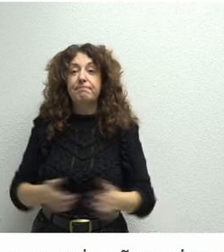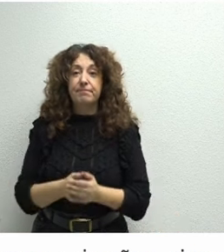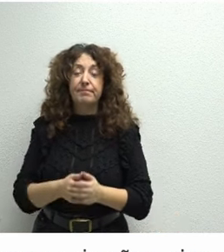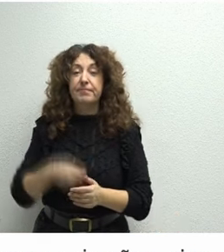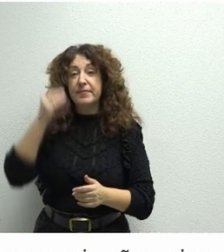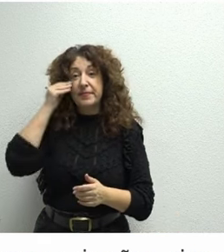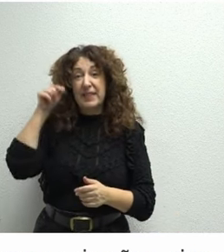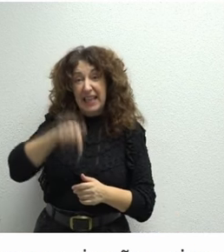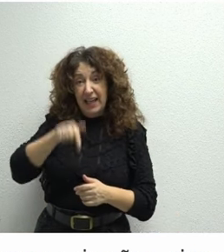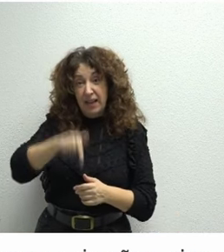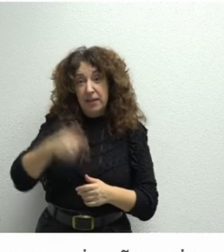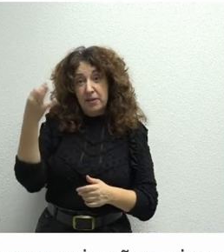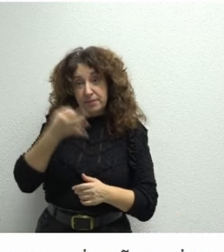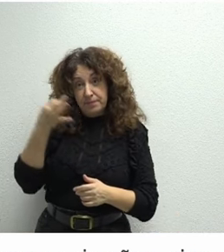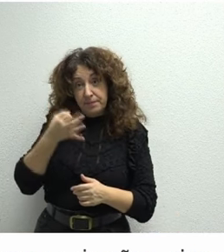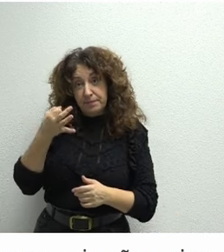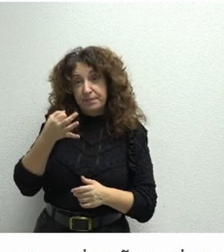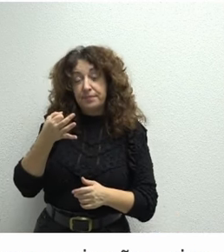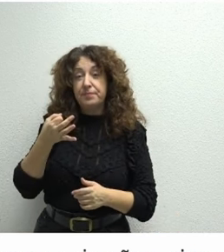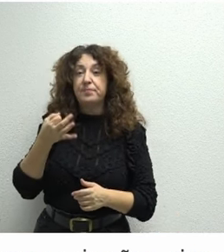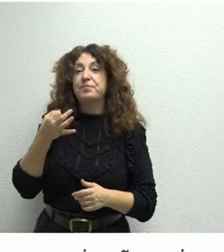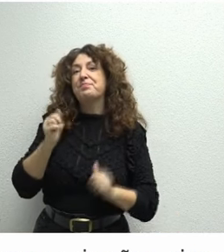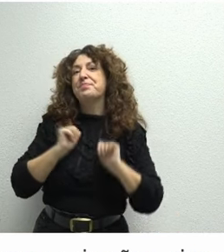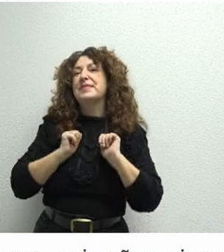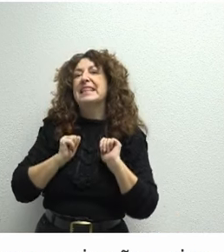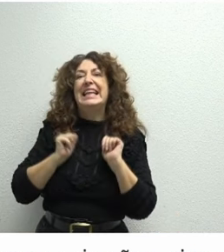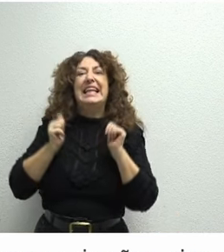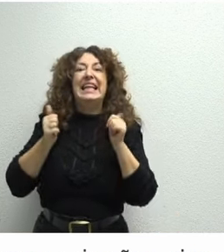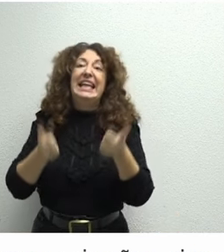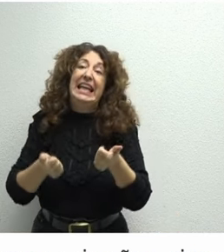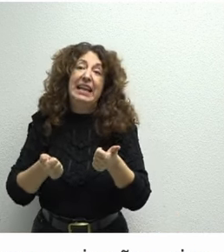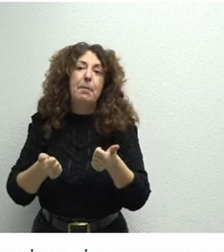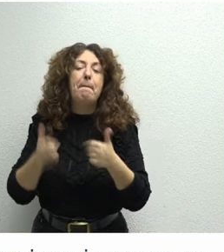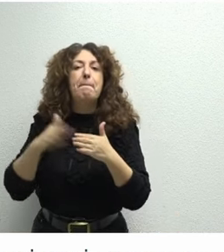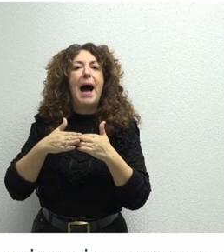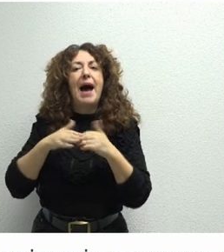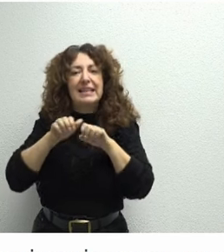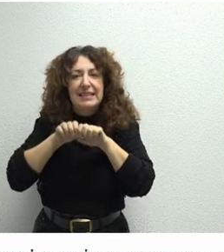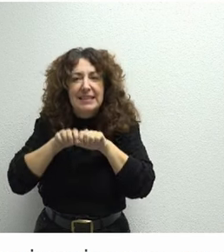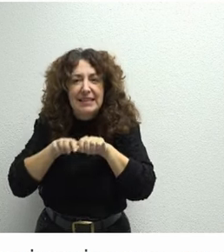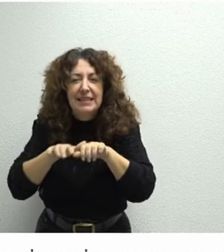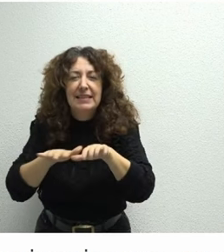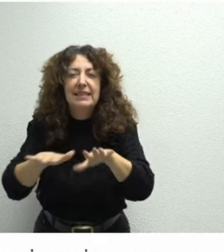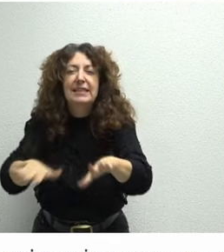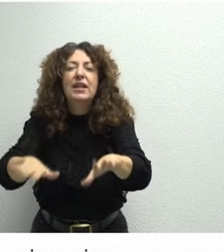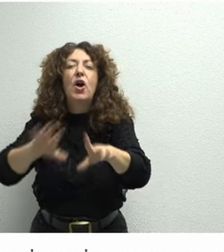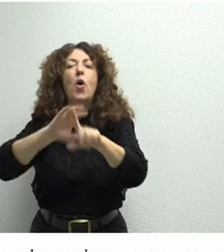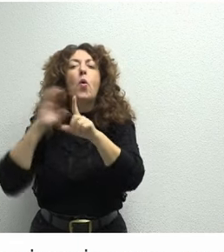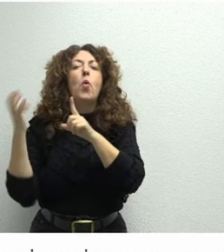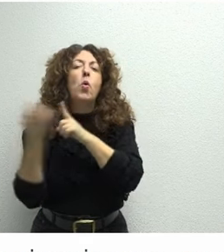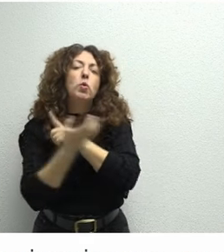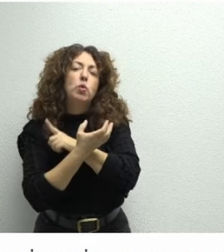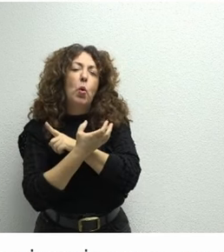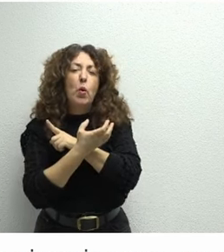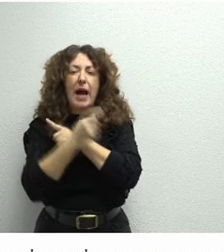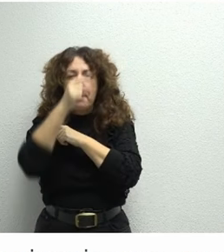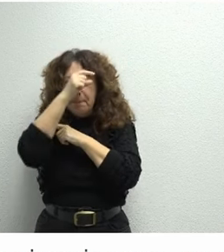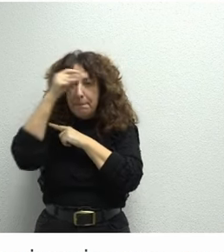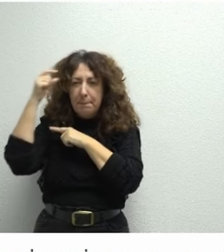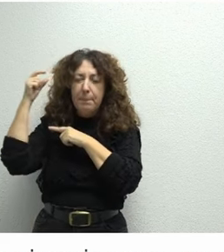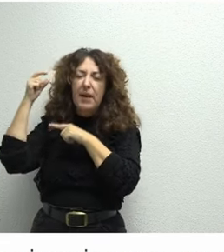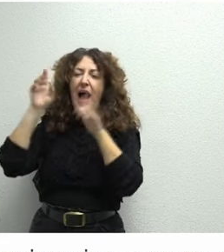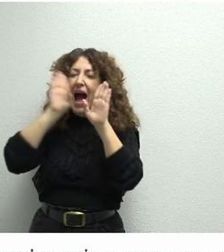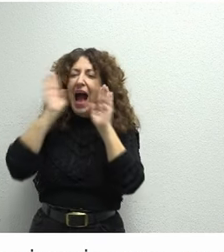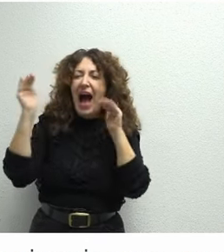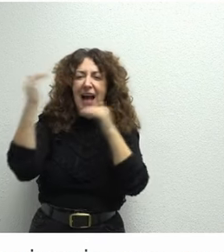esto debe ser una punta de lanza para ir construyendo una cultura de atención diferente y que entendemos que